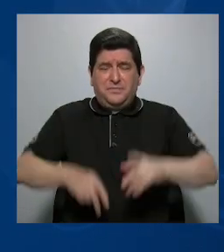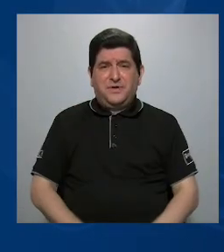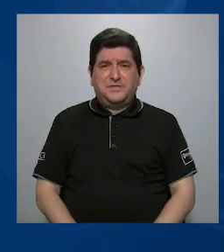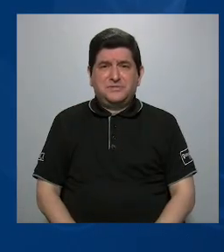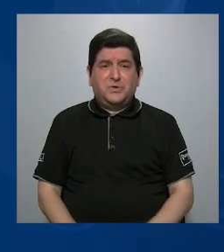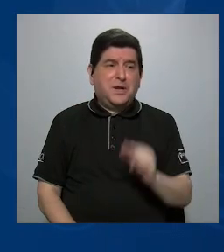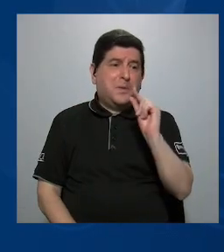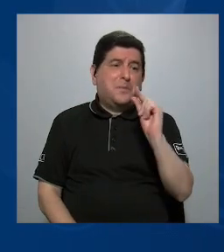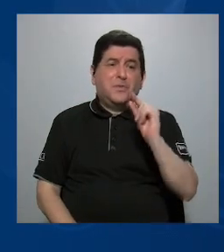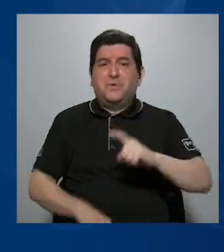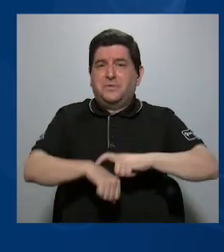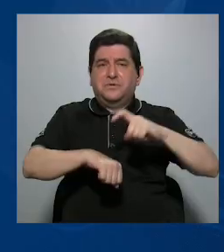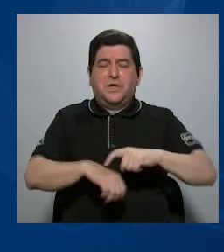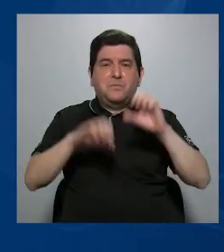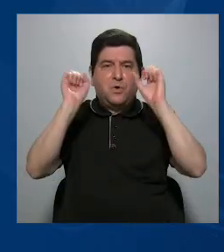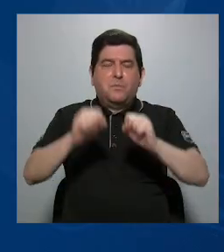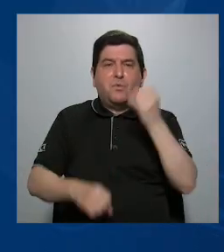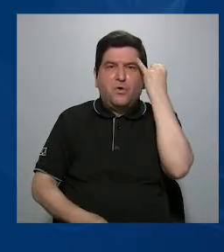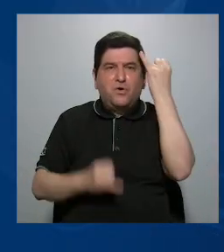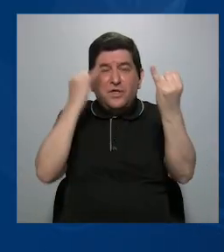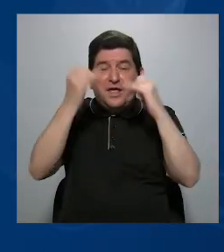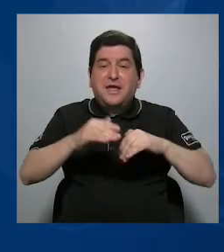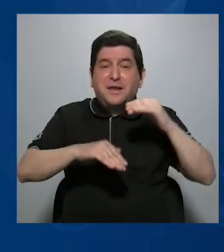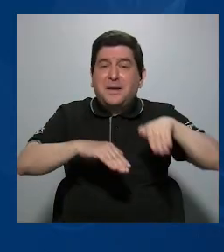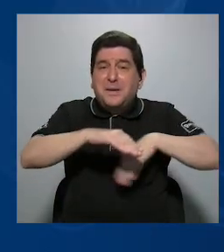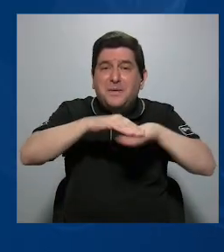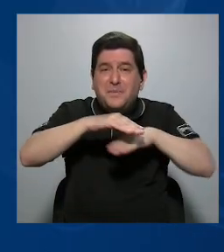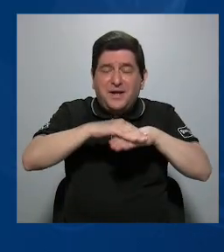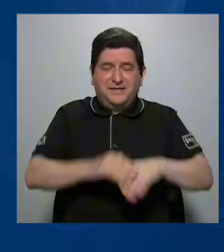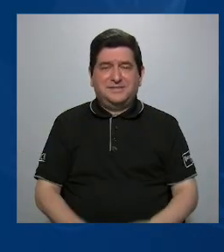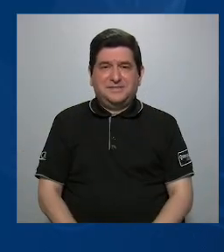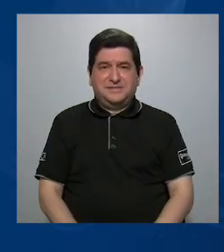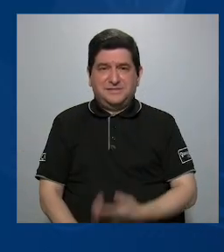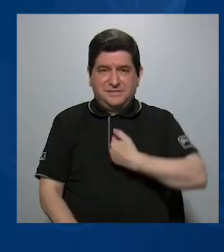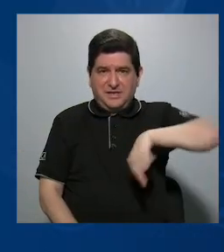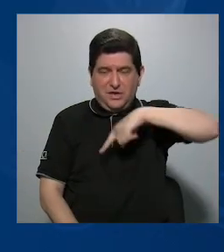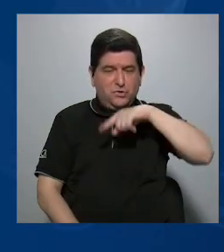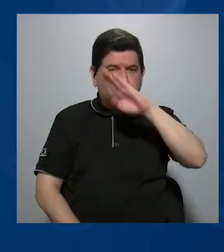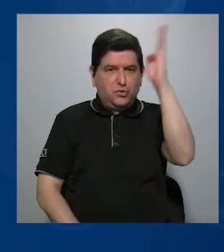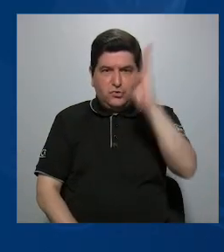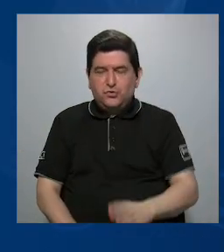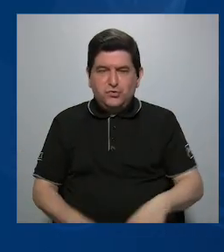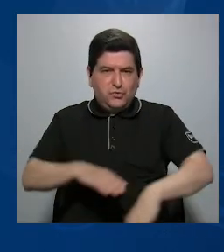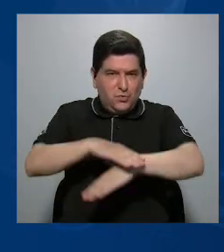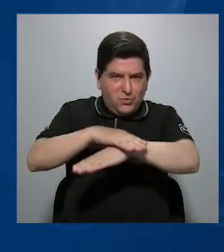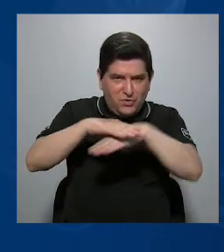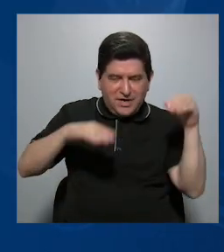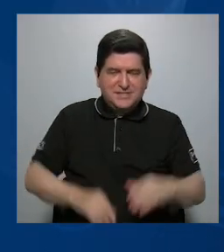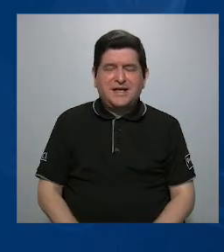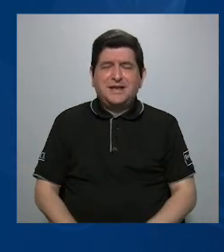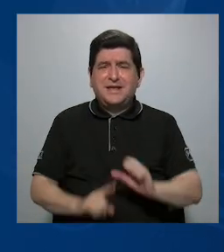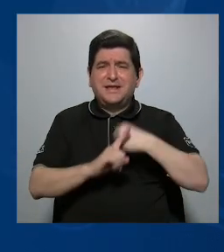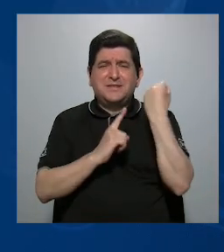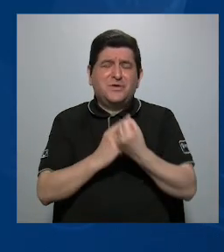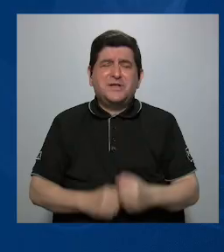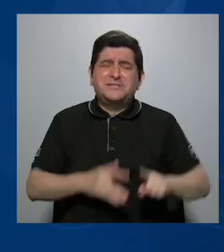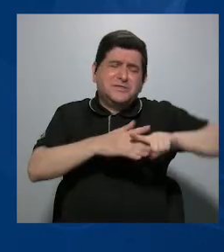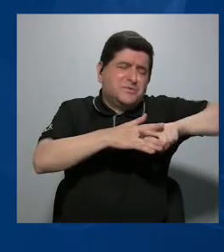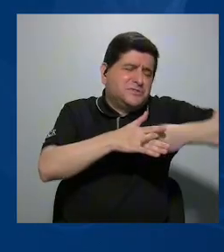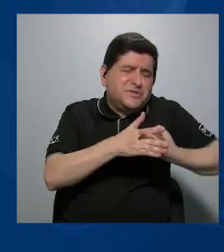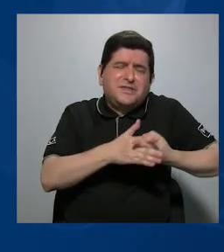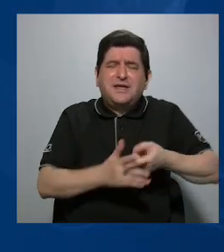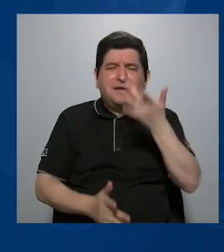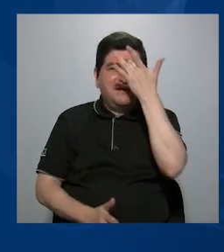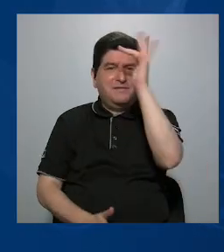de un individuo sería corta para alcanzar las ideas más simples y nuestra especie jamás hubiera salido de la